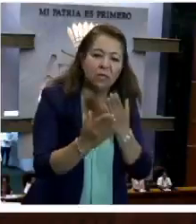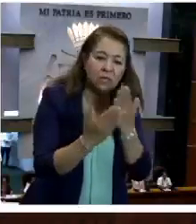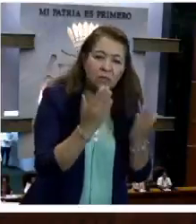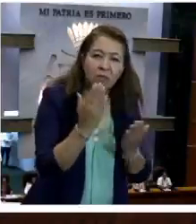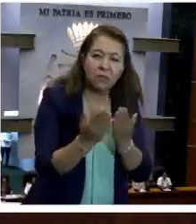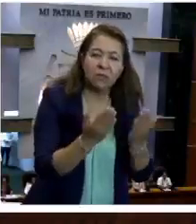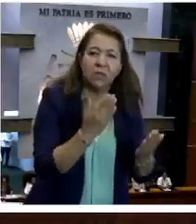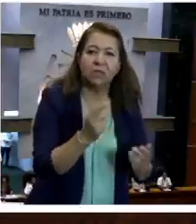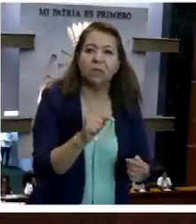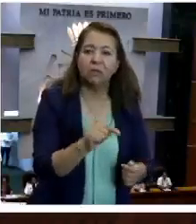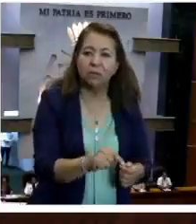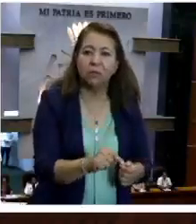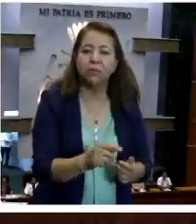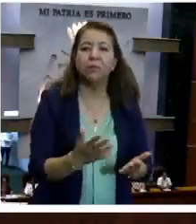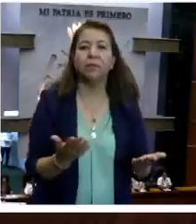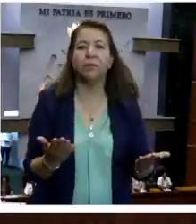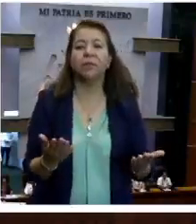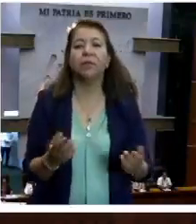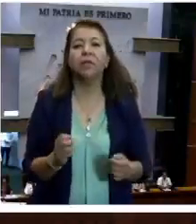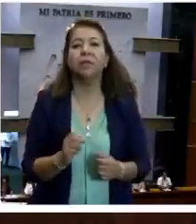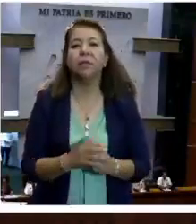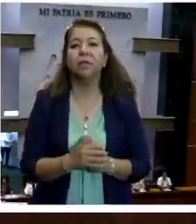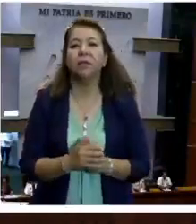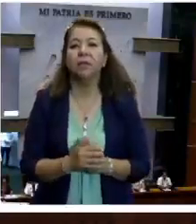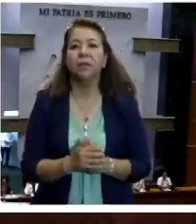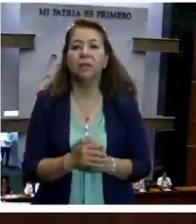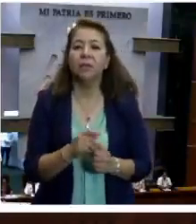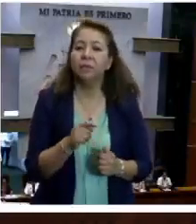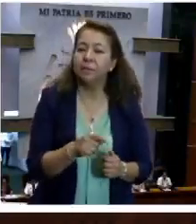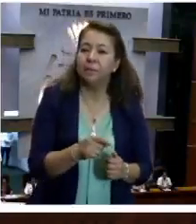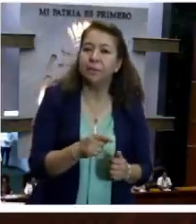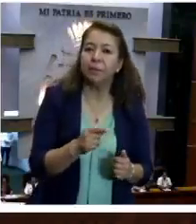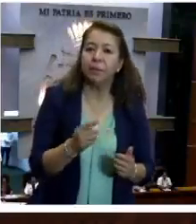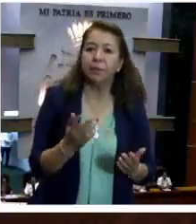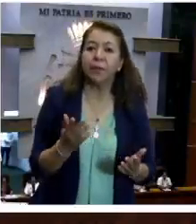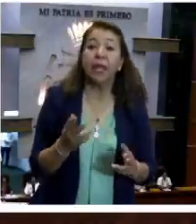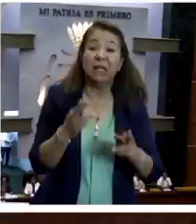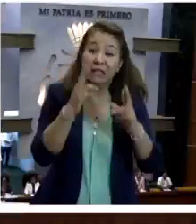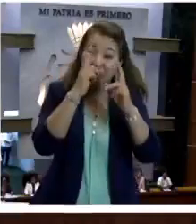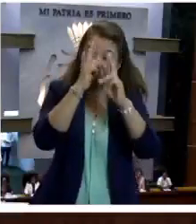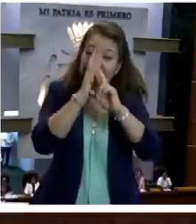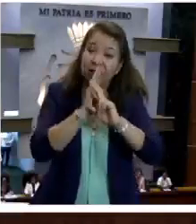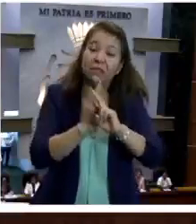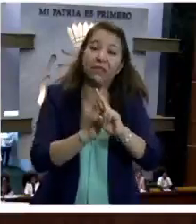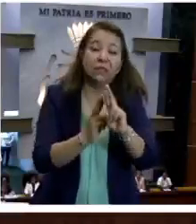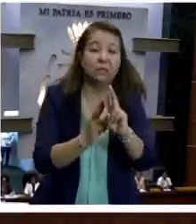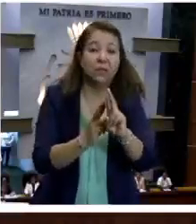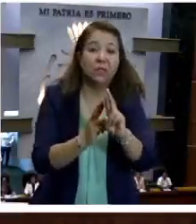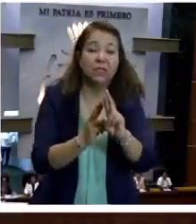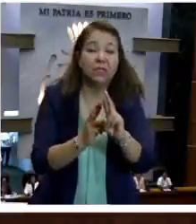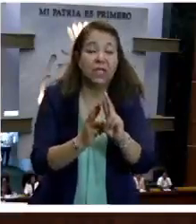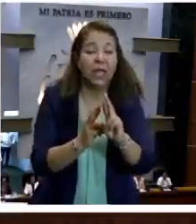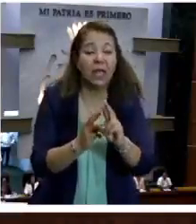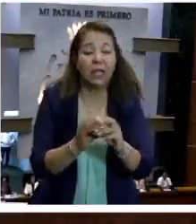educativo. Asimismo, promover el respeto a la